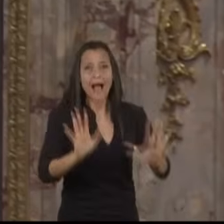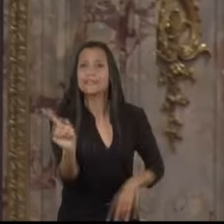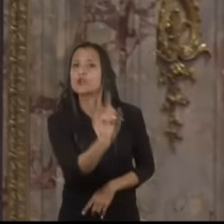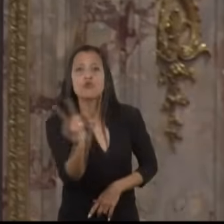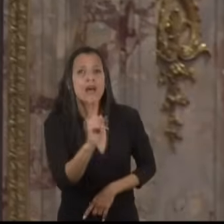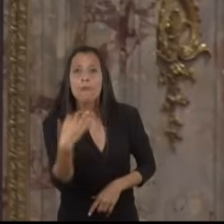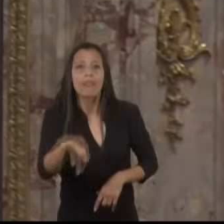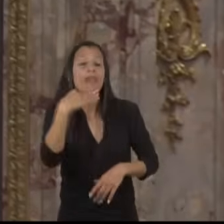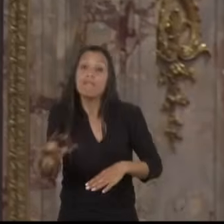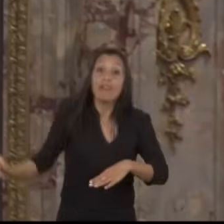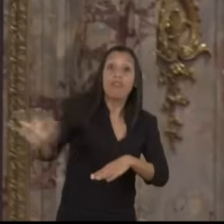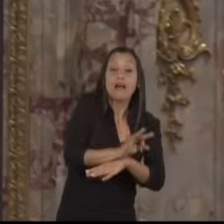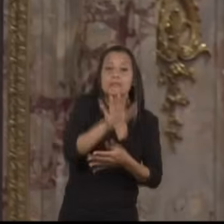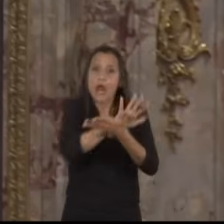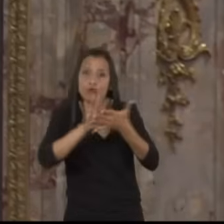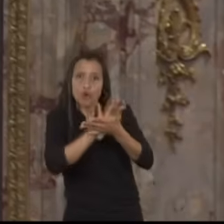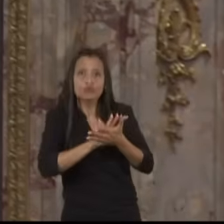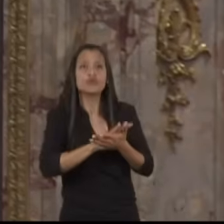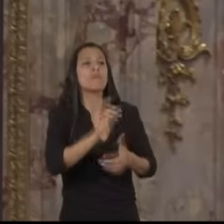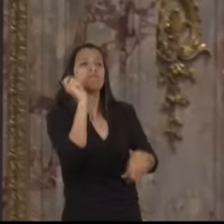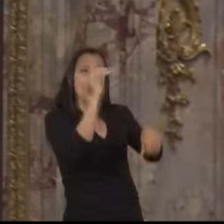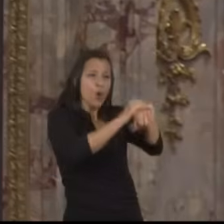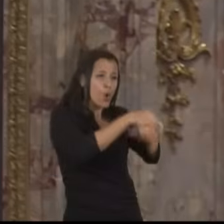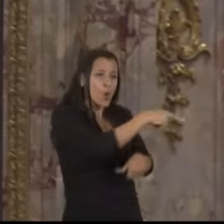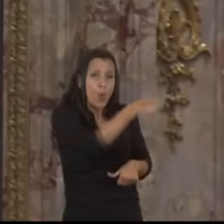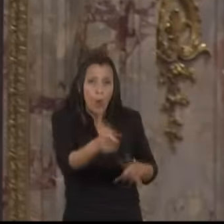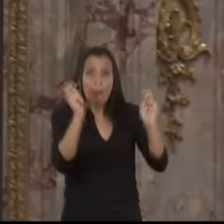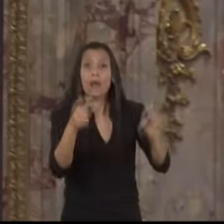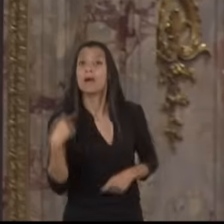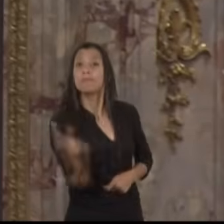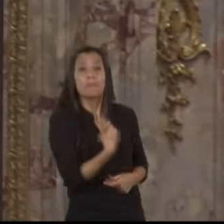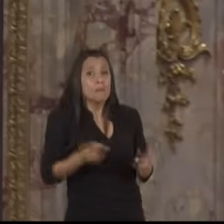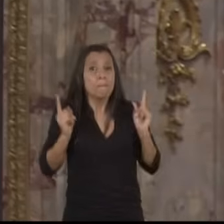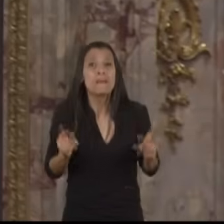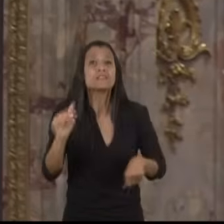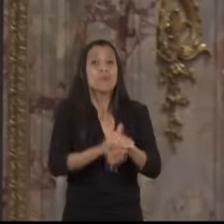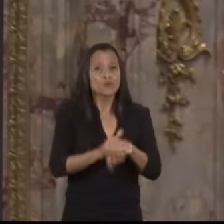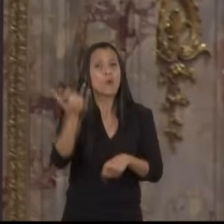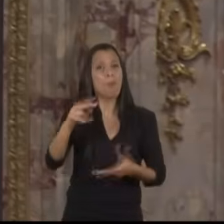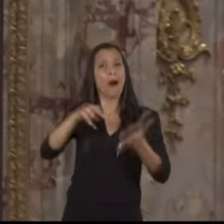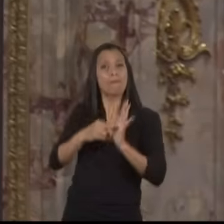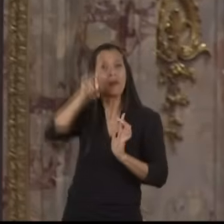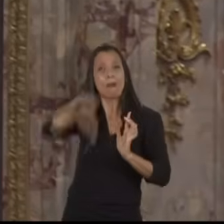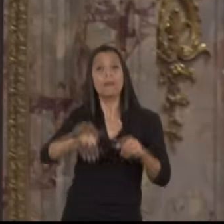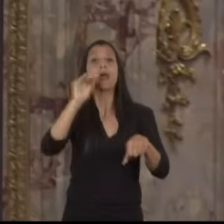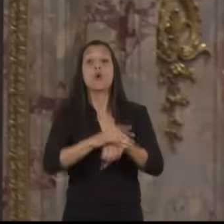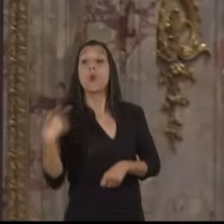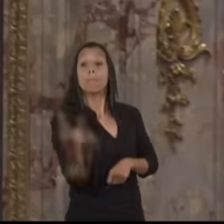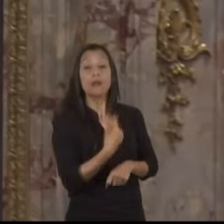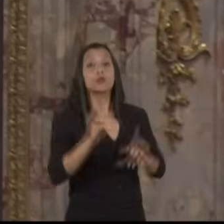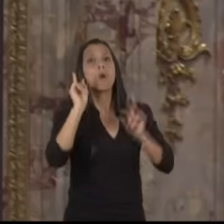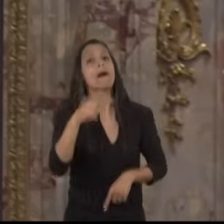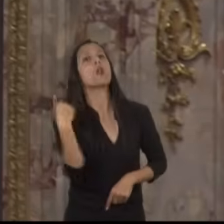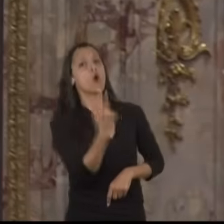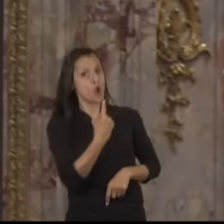rueda. Nadie tiene la culpa de nuestros problemas más que nosotros mismos y nadie más que nosotros mismos puede